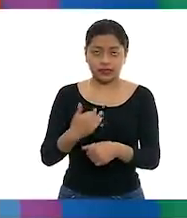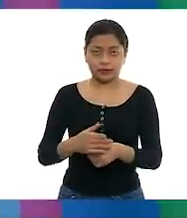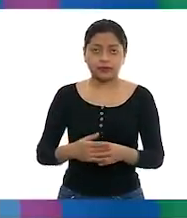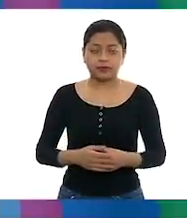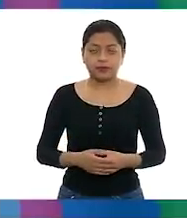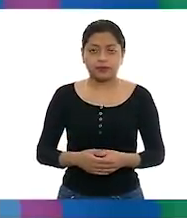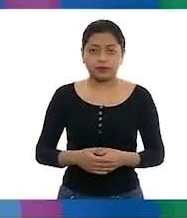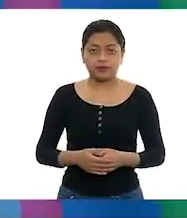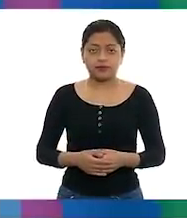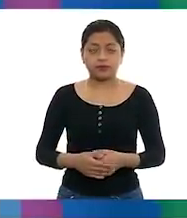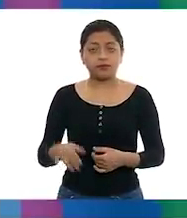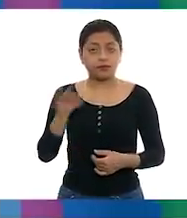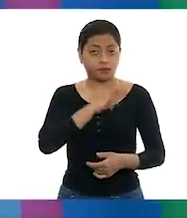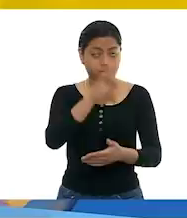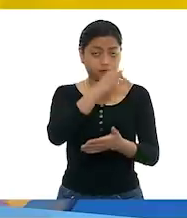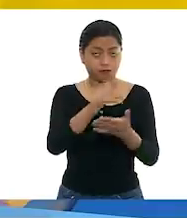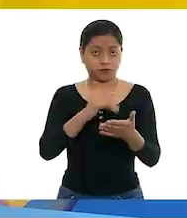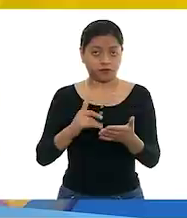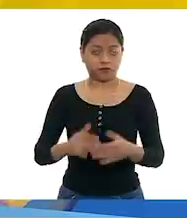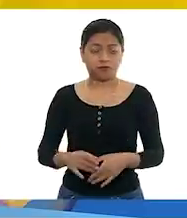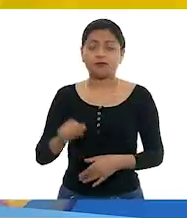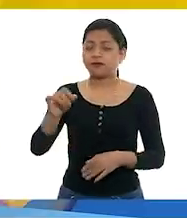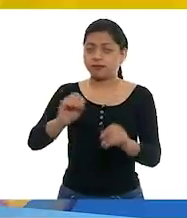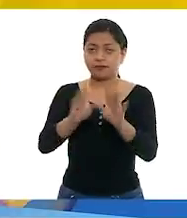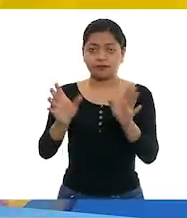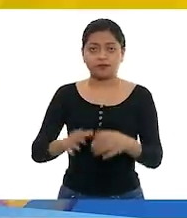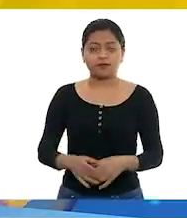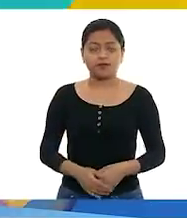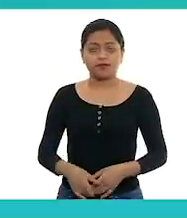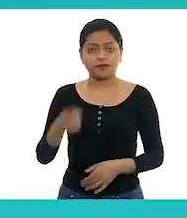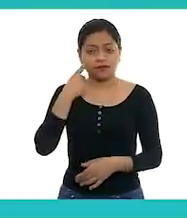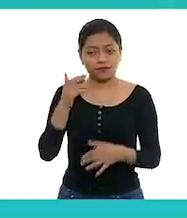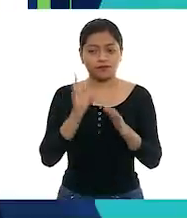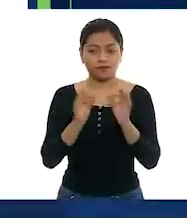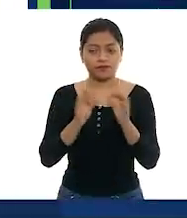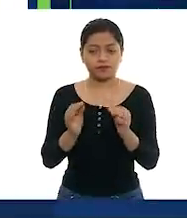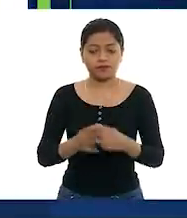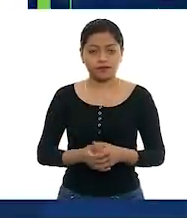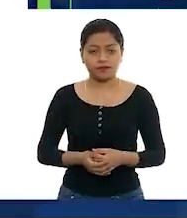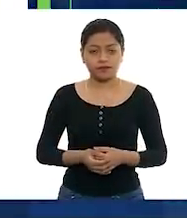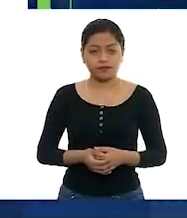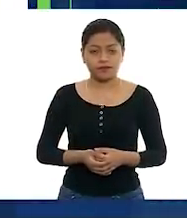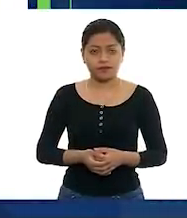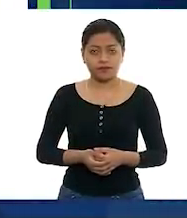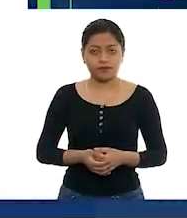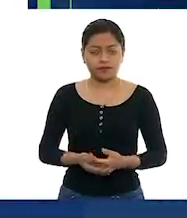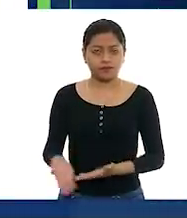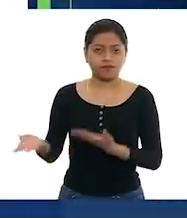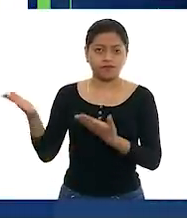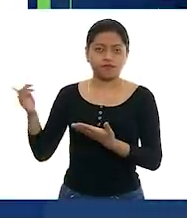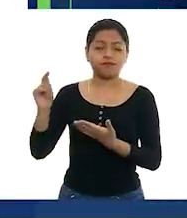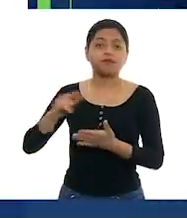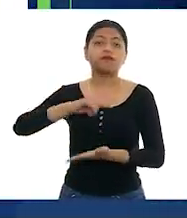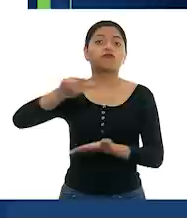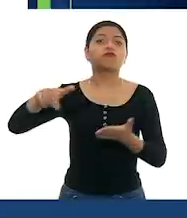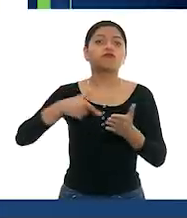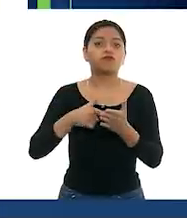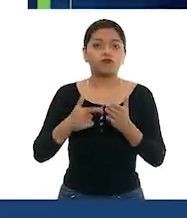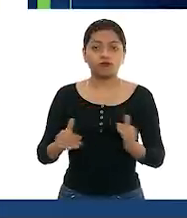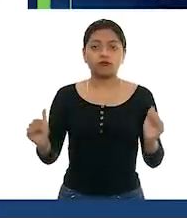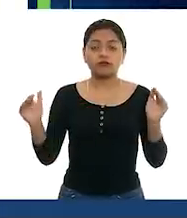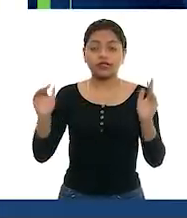Juan Carlos, ¿nos ayudas a leerla? Claro que sí, maestra, con mucho gusto. Dice, Un invernadero es un lugar